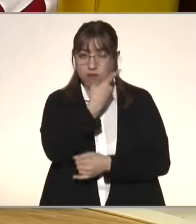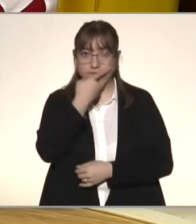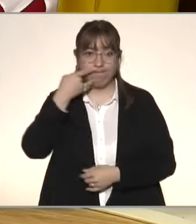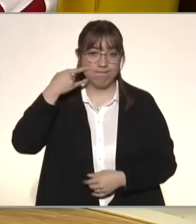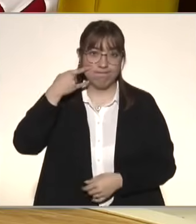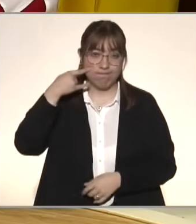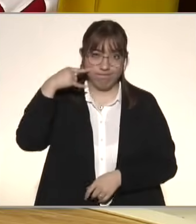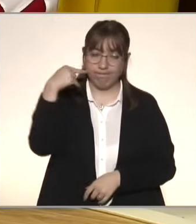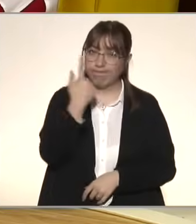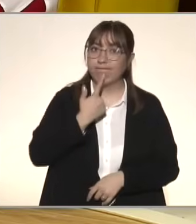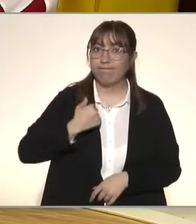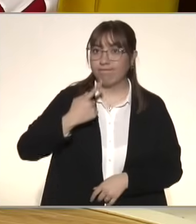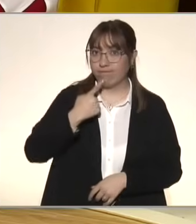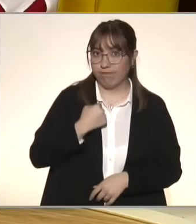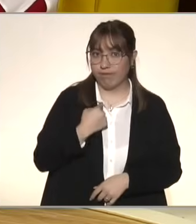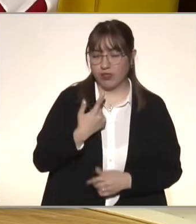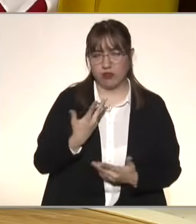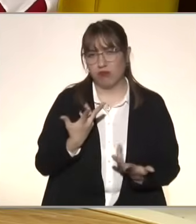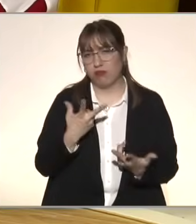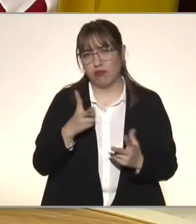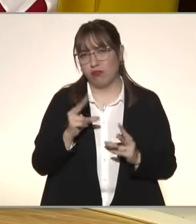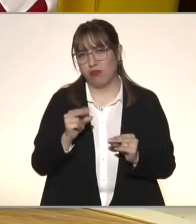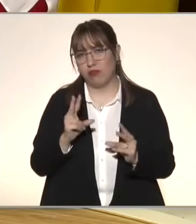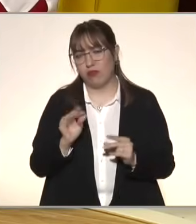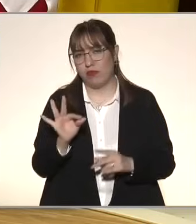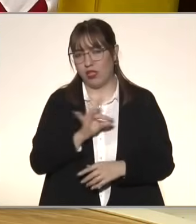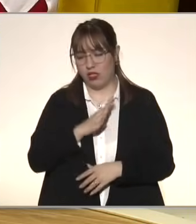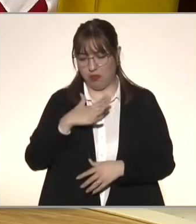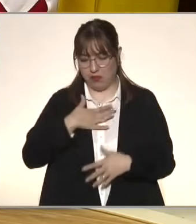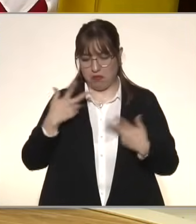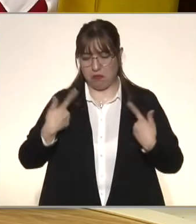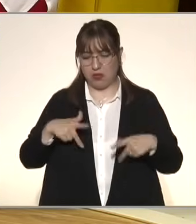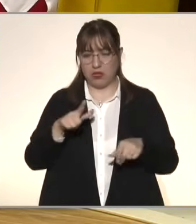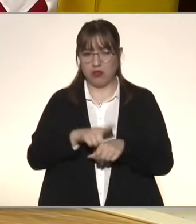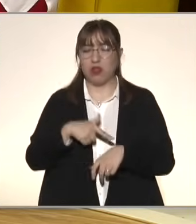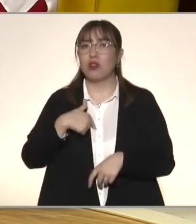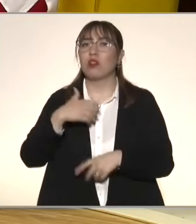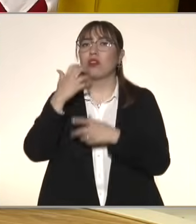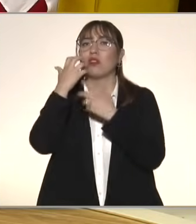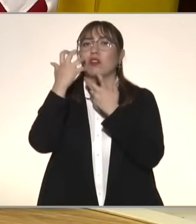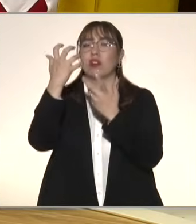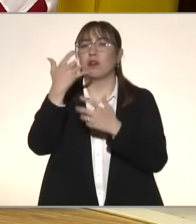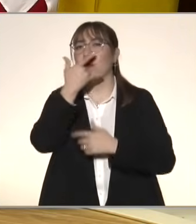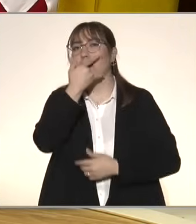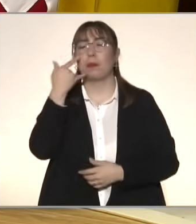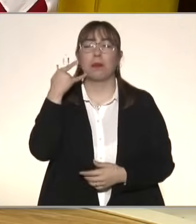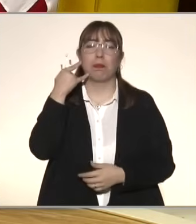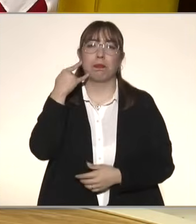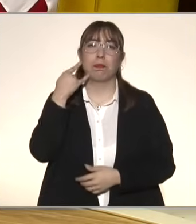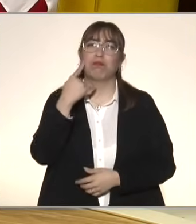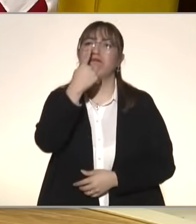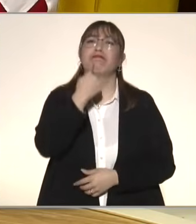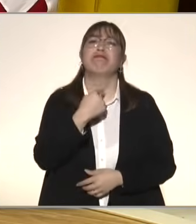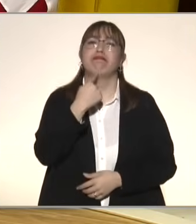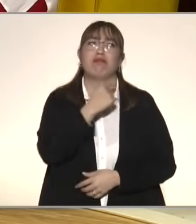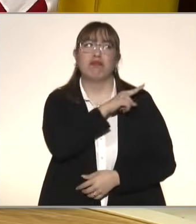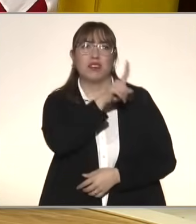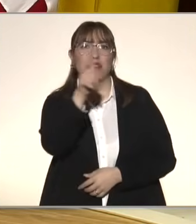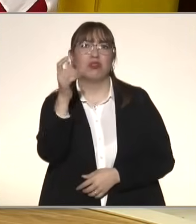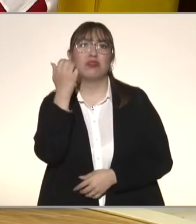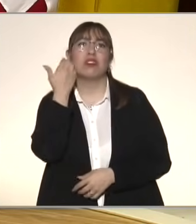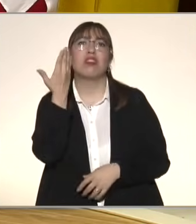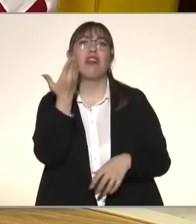porque yo creo que ese es el que me funciona. ¿Sí? Aunque claro, lo personalice. Tal vez la única que quiere tener calzones rojos eres tú, y los demás los quieren